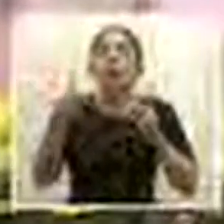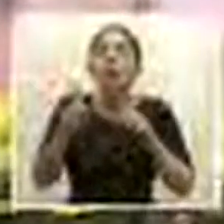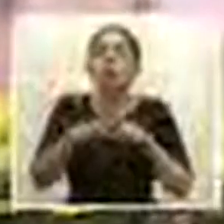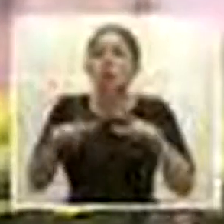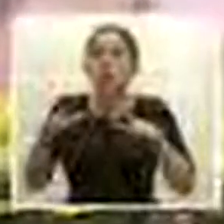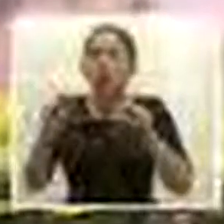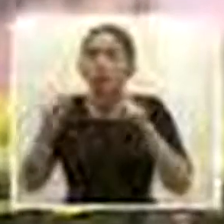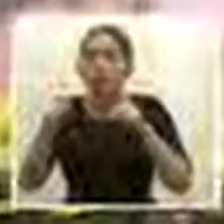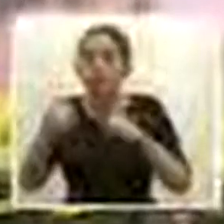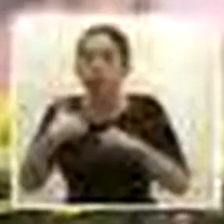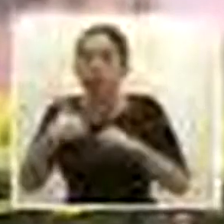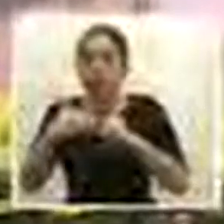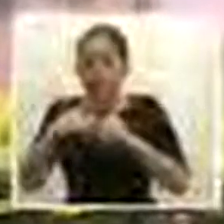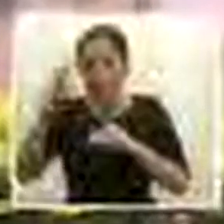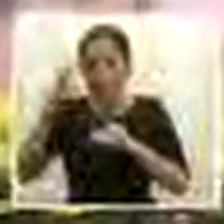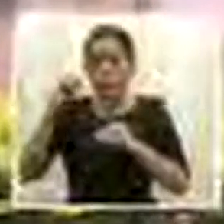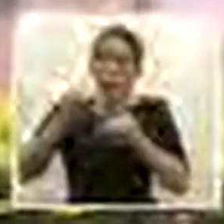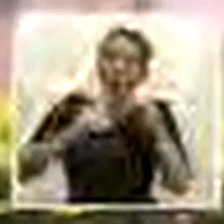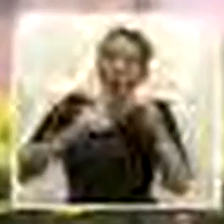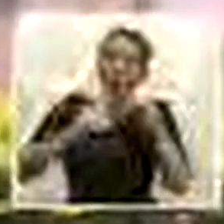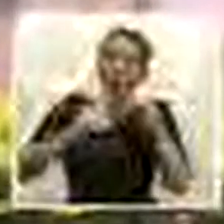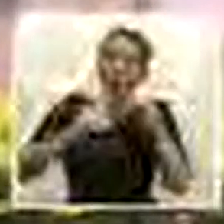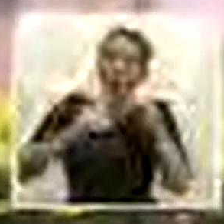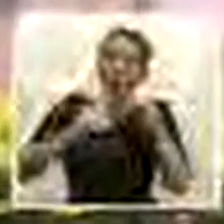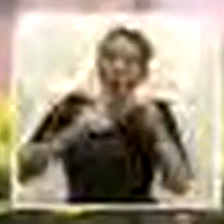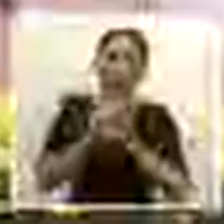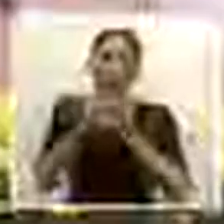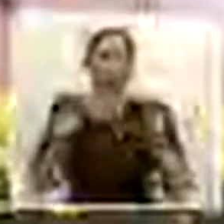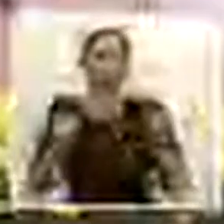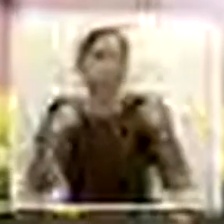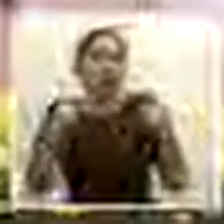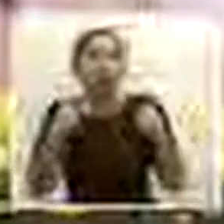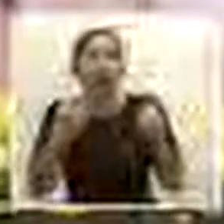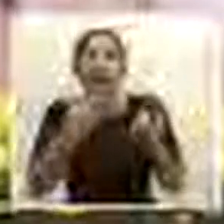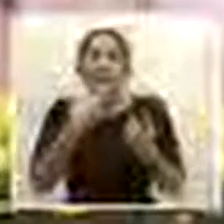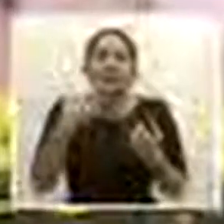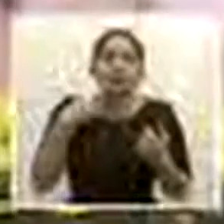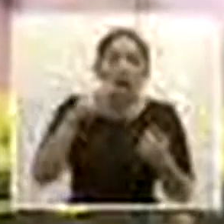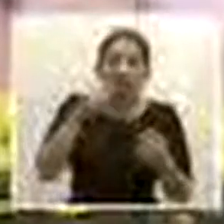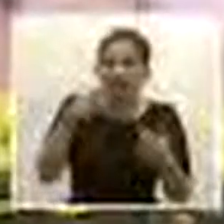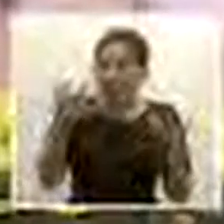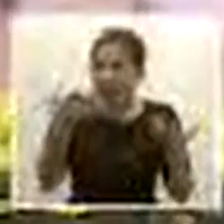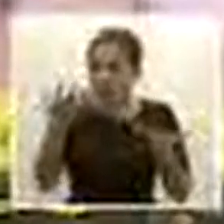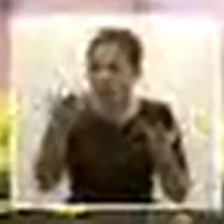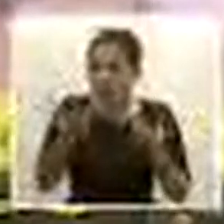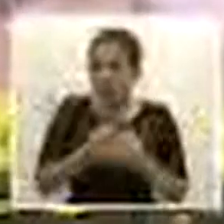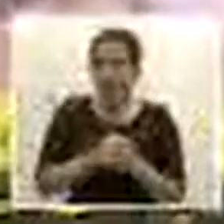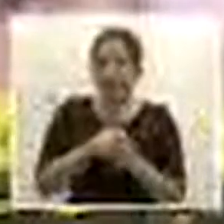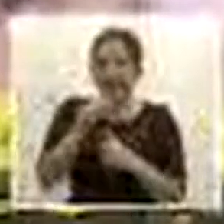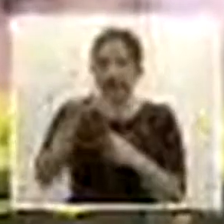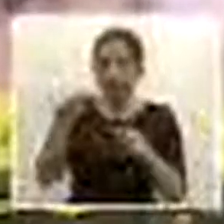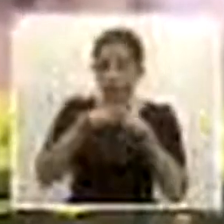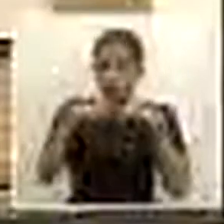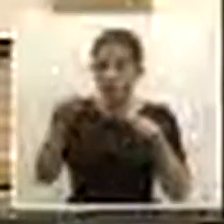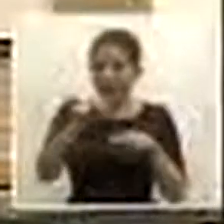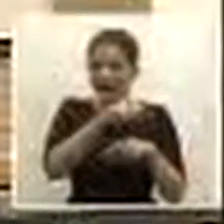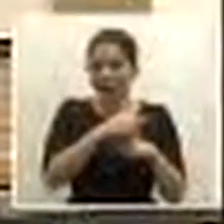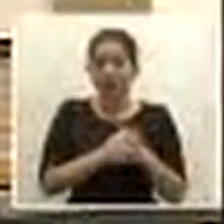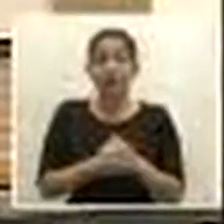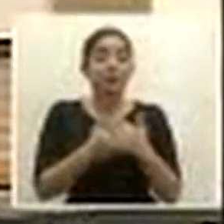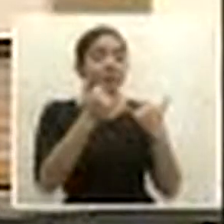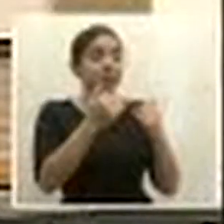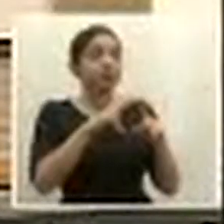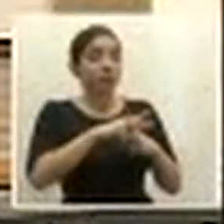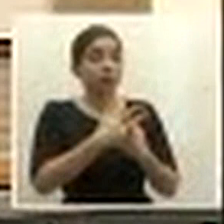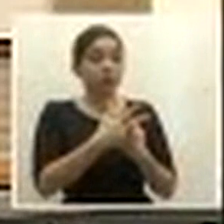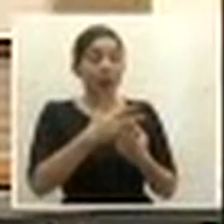podrían tener mayor o menores riesgos, tipo gimnasios, restaurantes, este tipo de establecimientos.